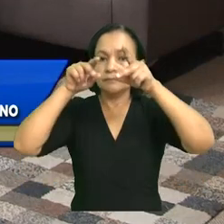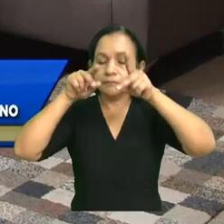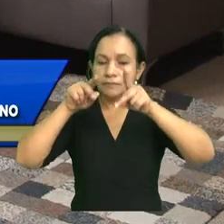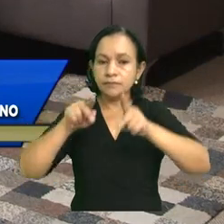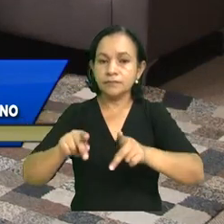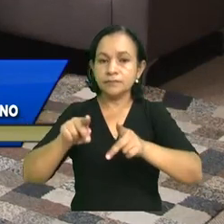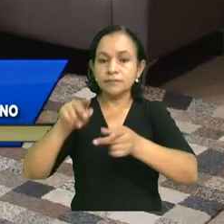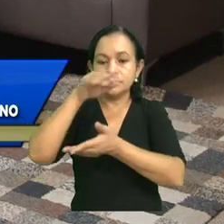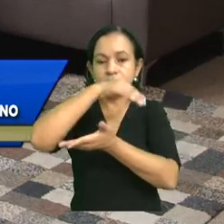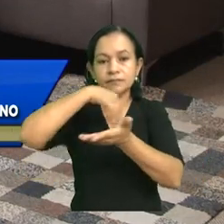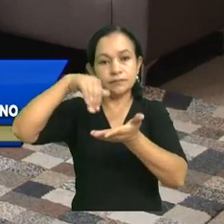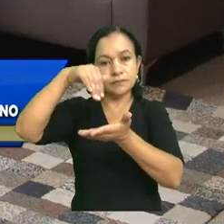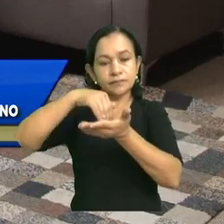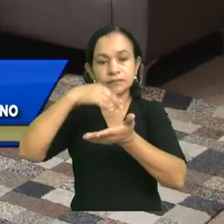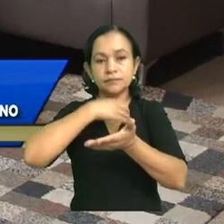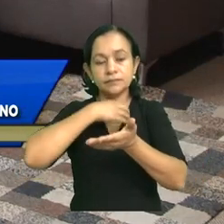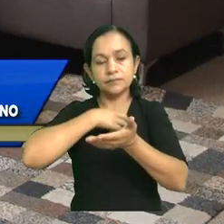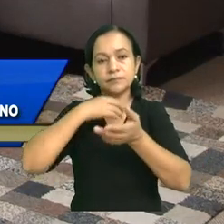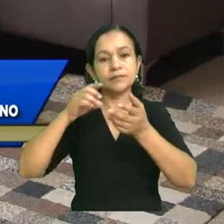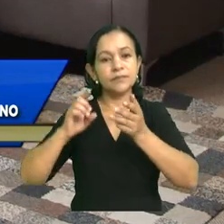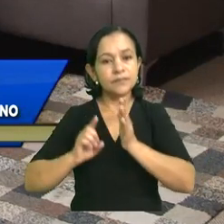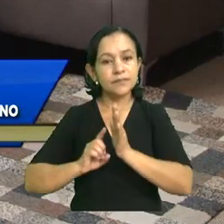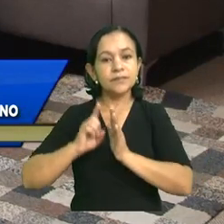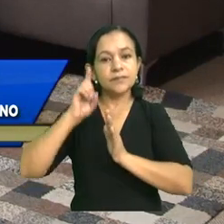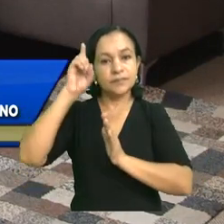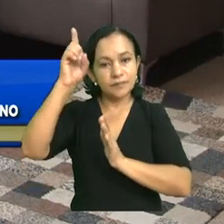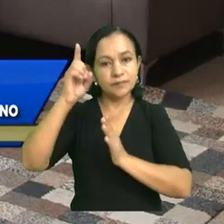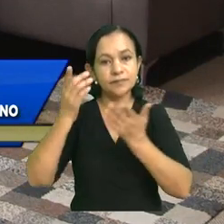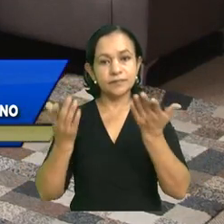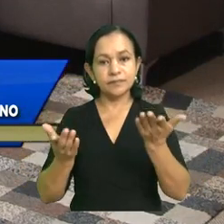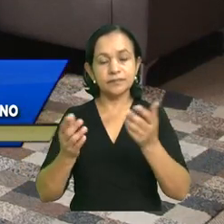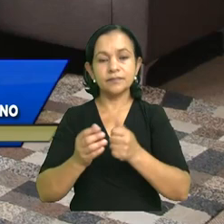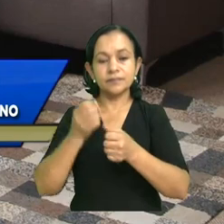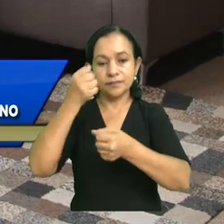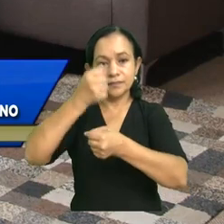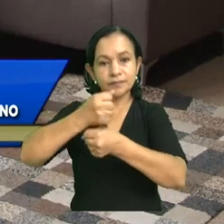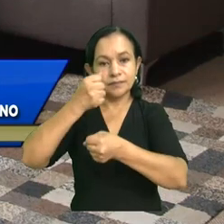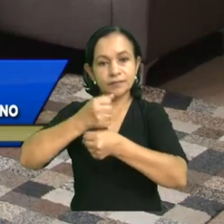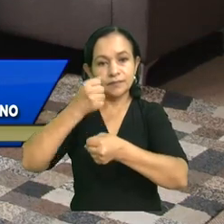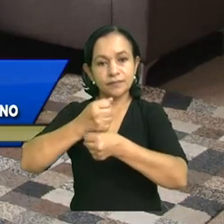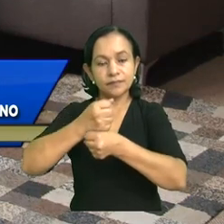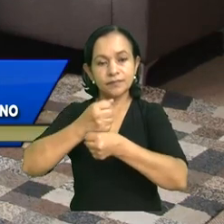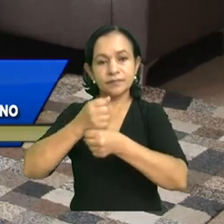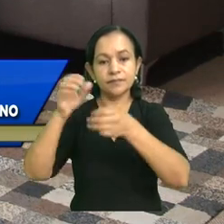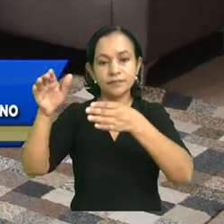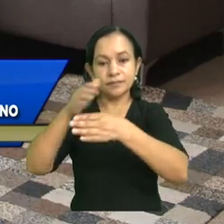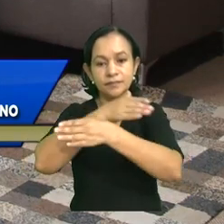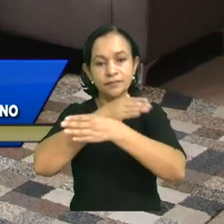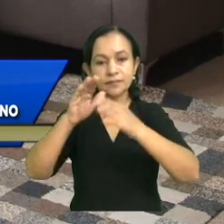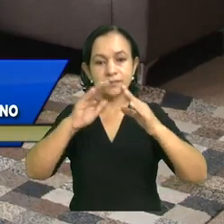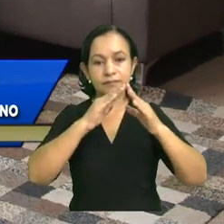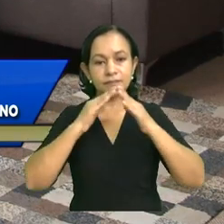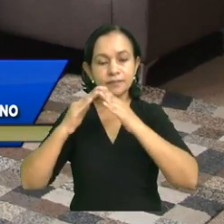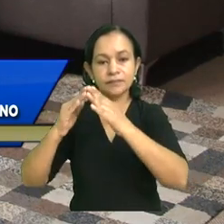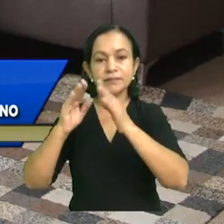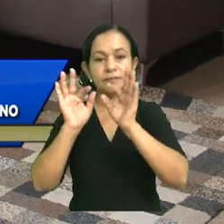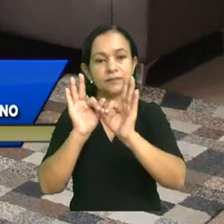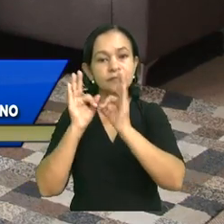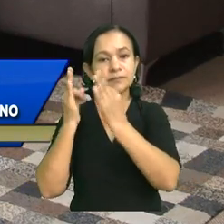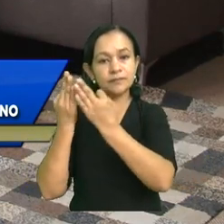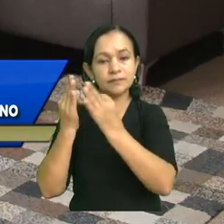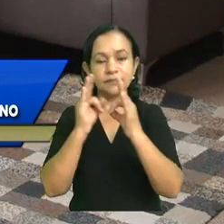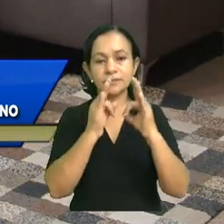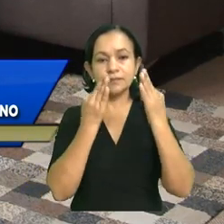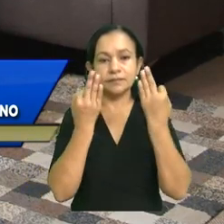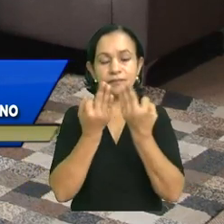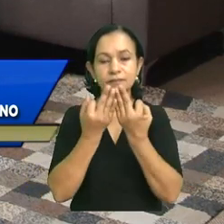el centro de nuestro desarrollo, cuando estamos trabajando con las comunidades, con la familia, que son